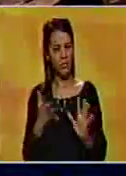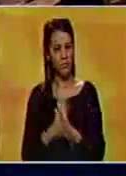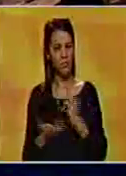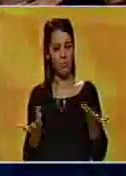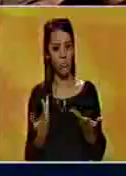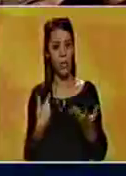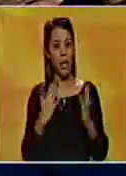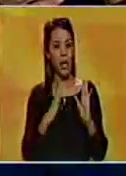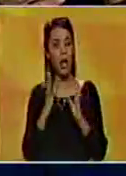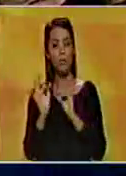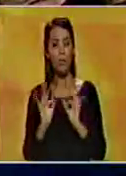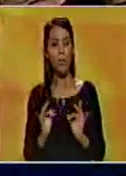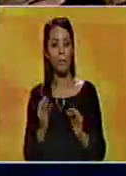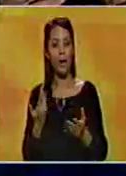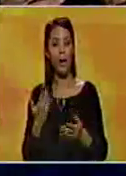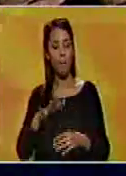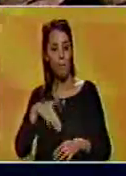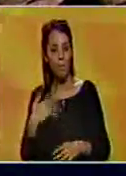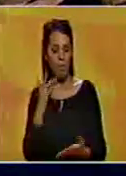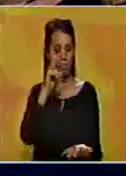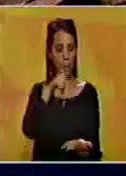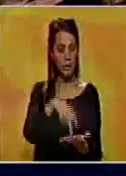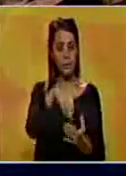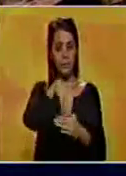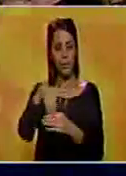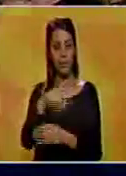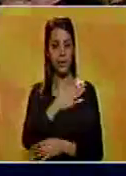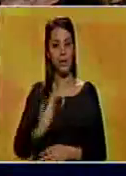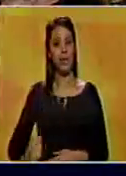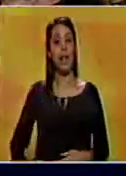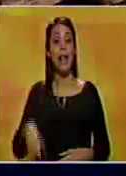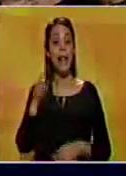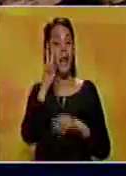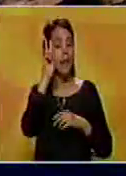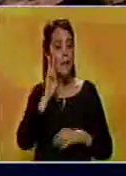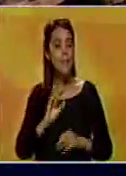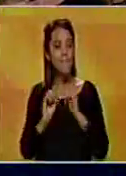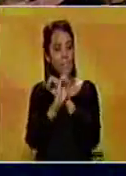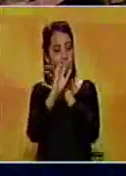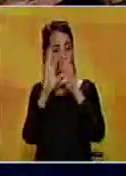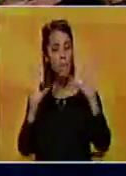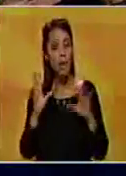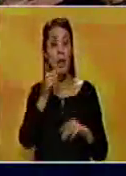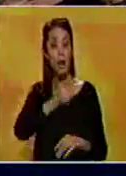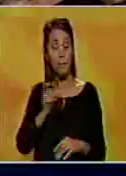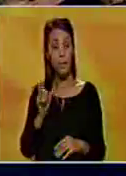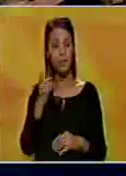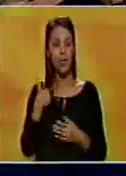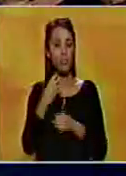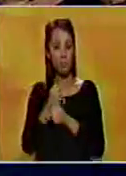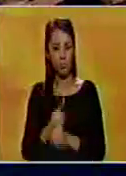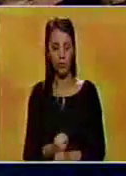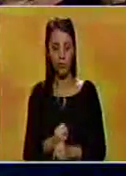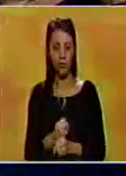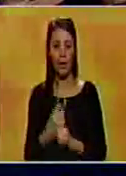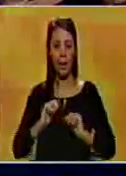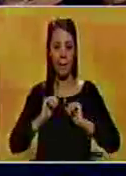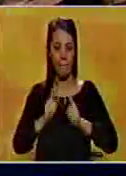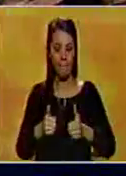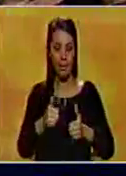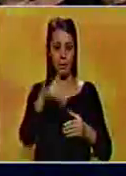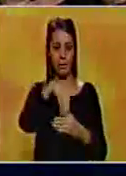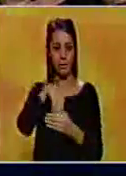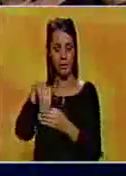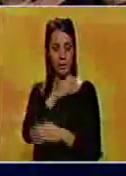condiciones que permitan ejercer el sufragio de manera transparente a su juicio los ciudadanos están esperando que inicien los